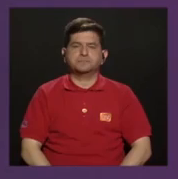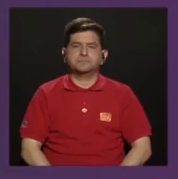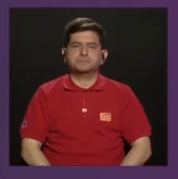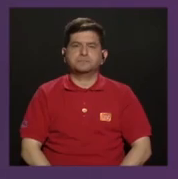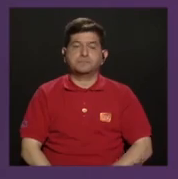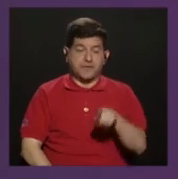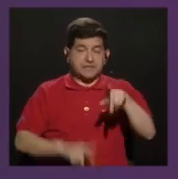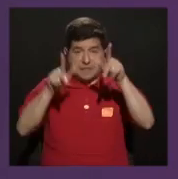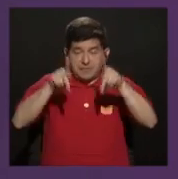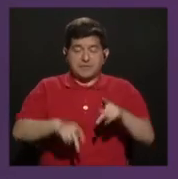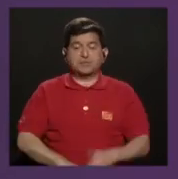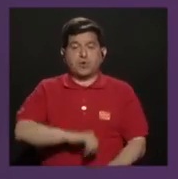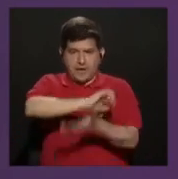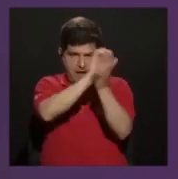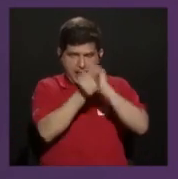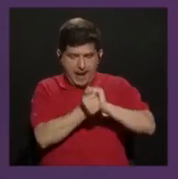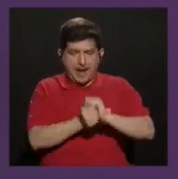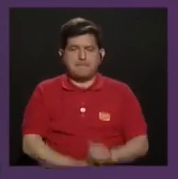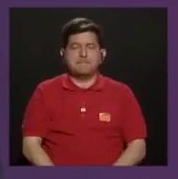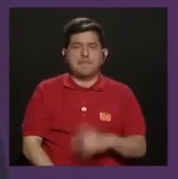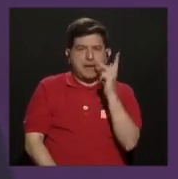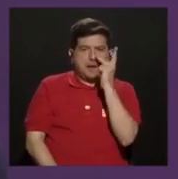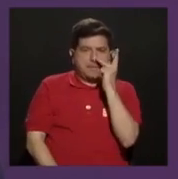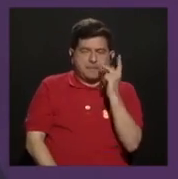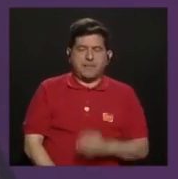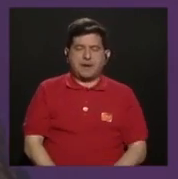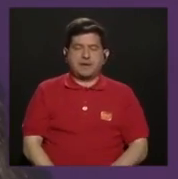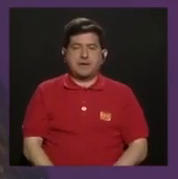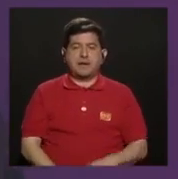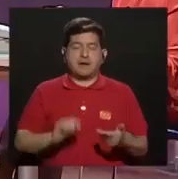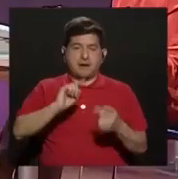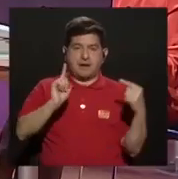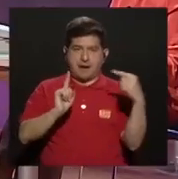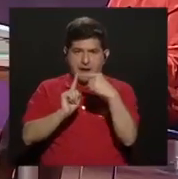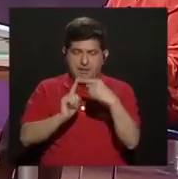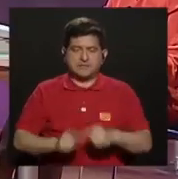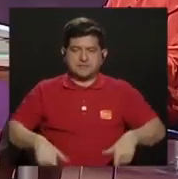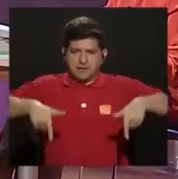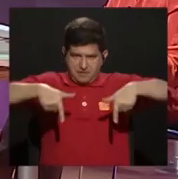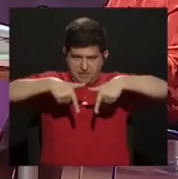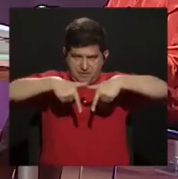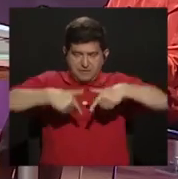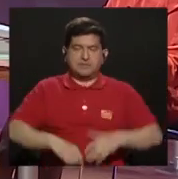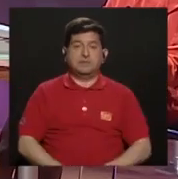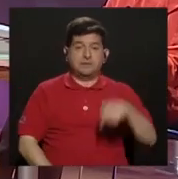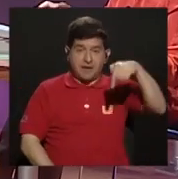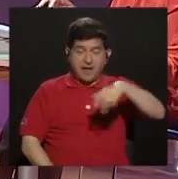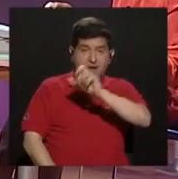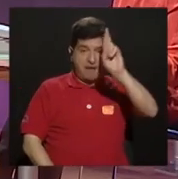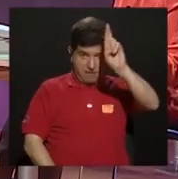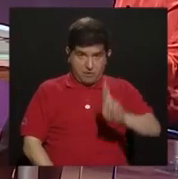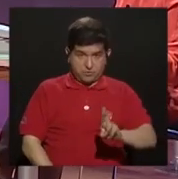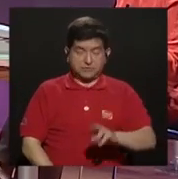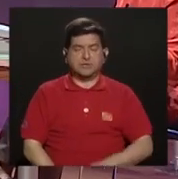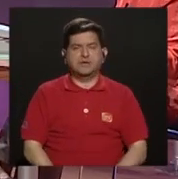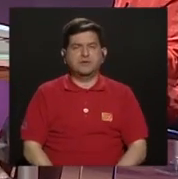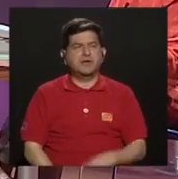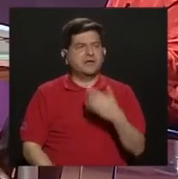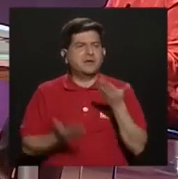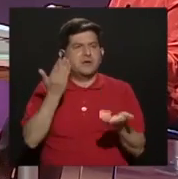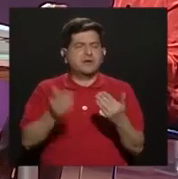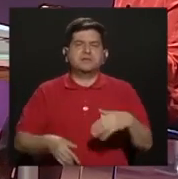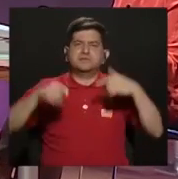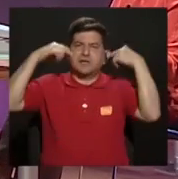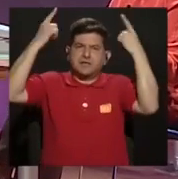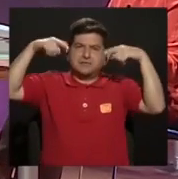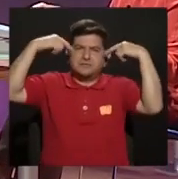su pene a vagina. Pero vea lo importante acá, porque acá en Costa Rica es muy, digámosle que muy